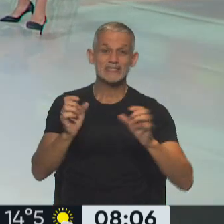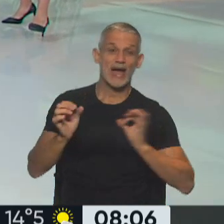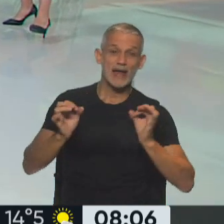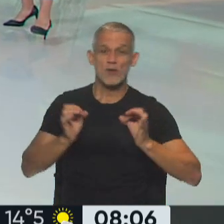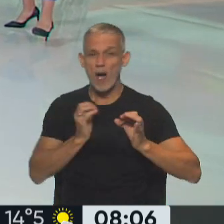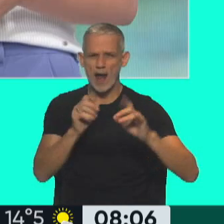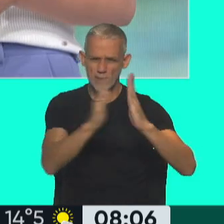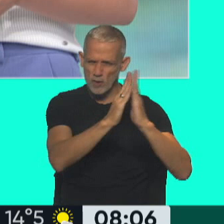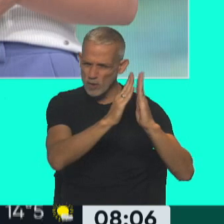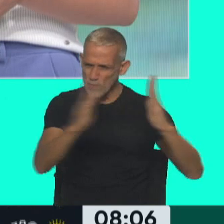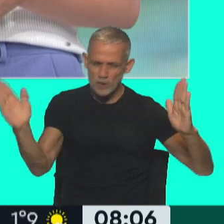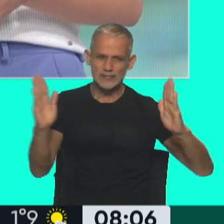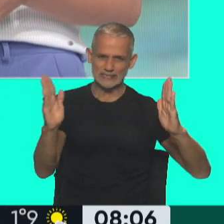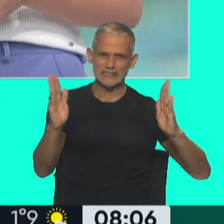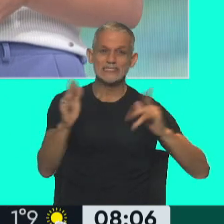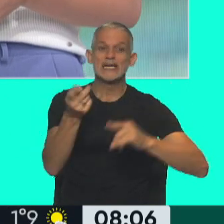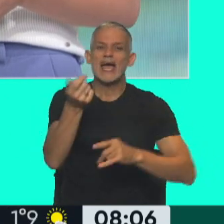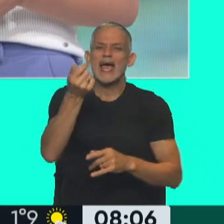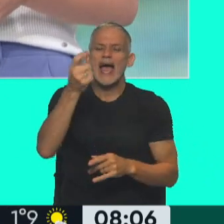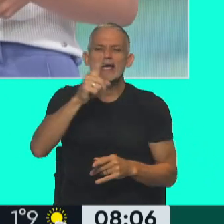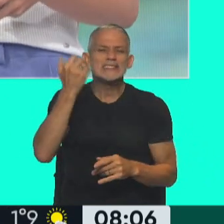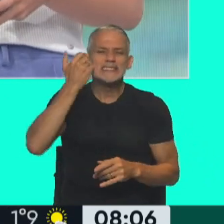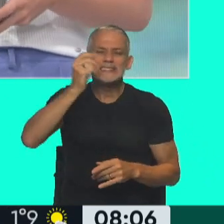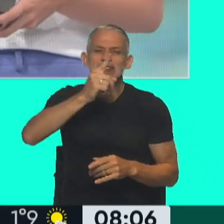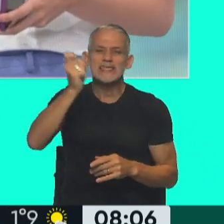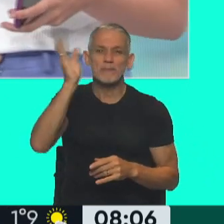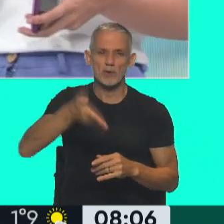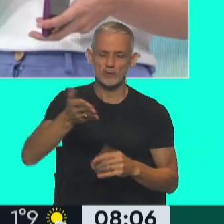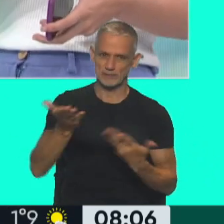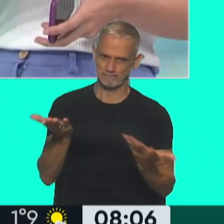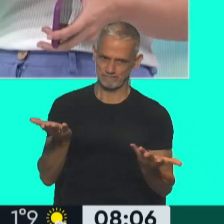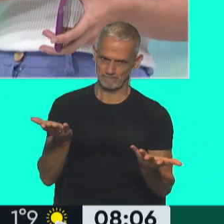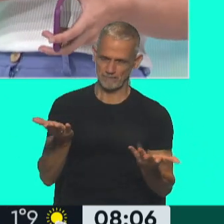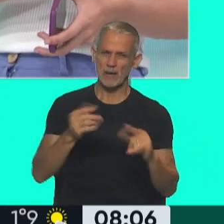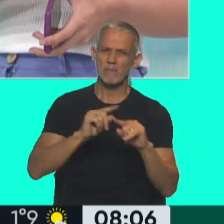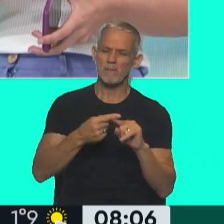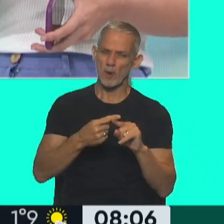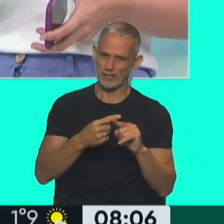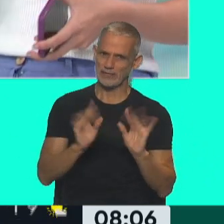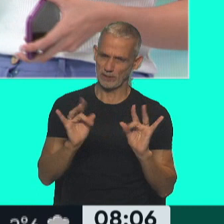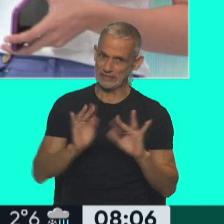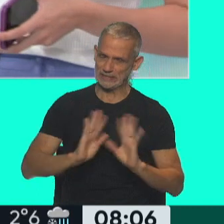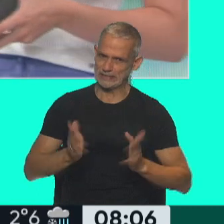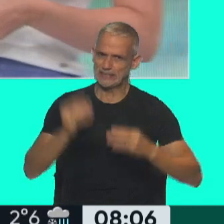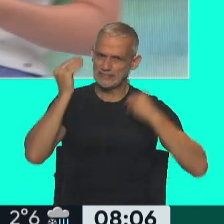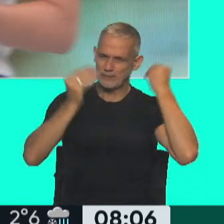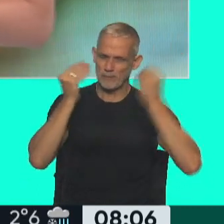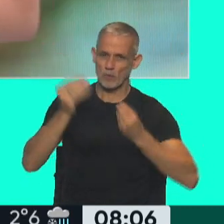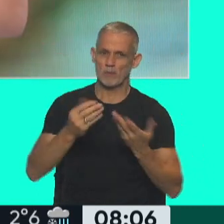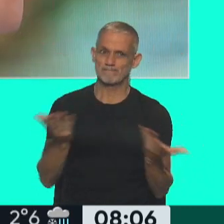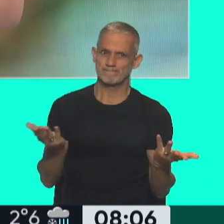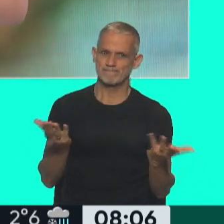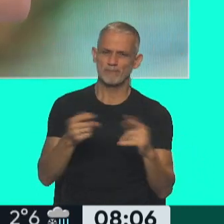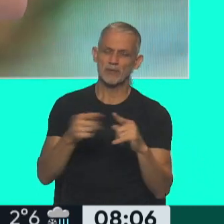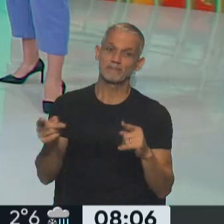intranual cercana a un 100% preocupa ya en términos políticos, si quieren, ¿no? Porque cuando este número,